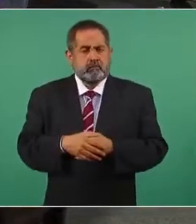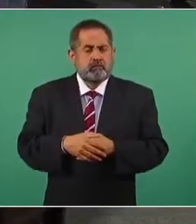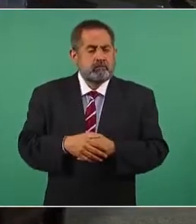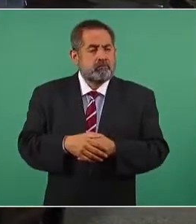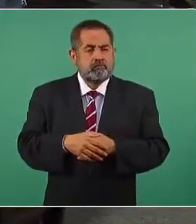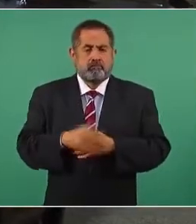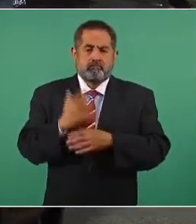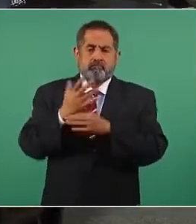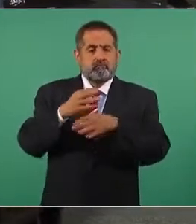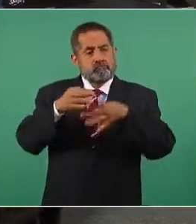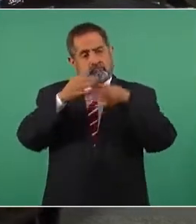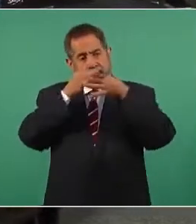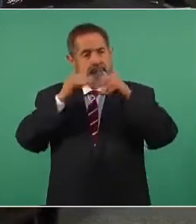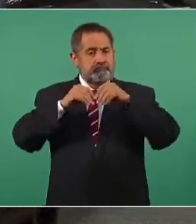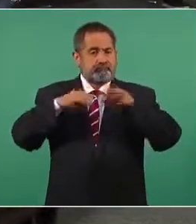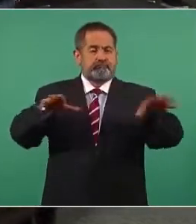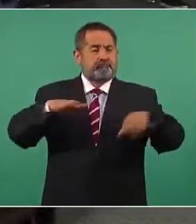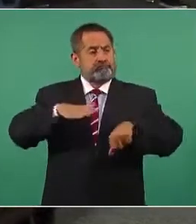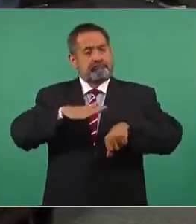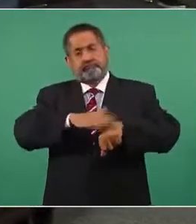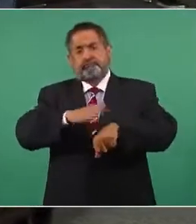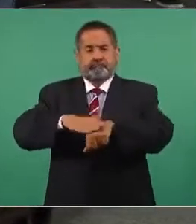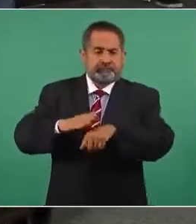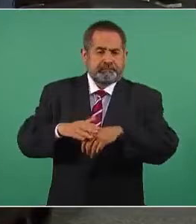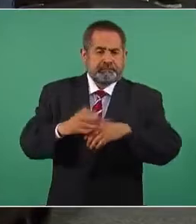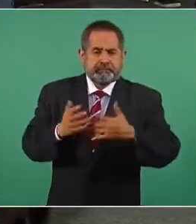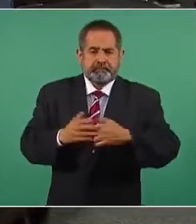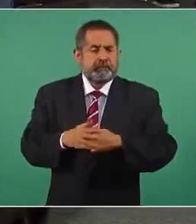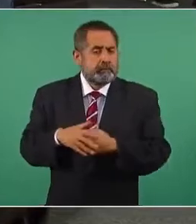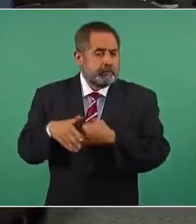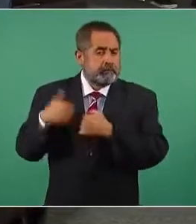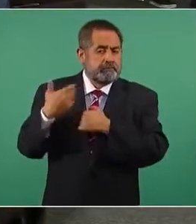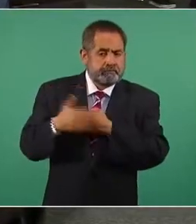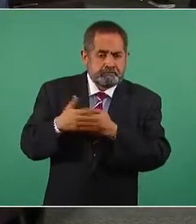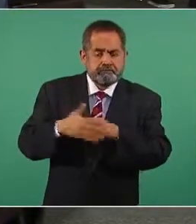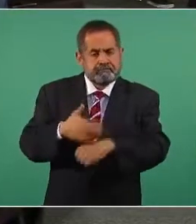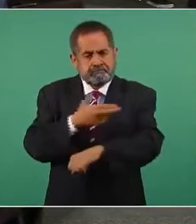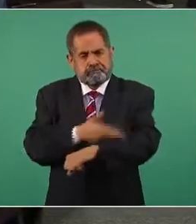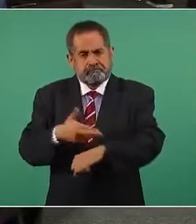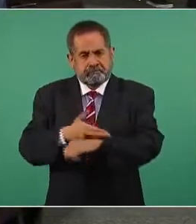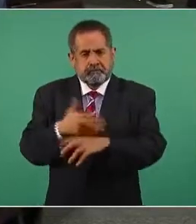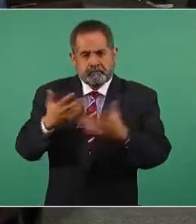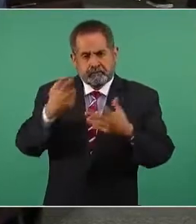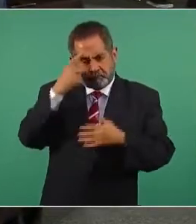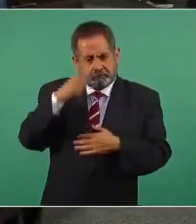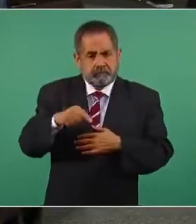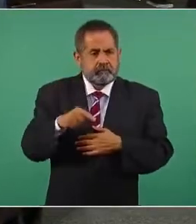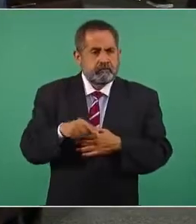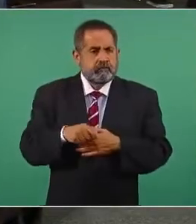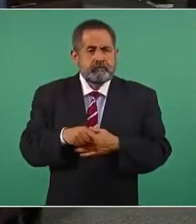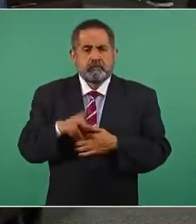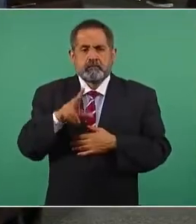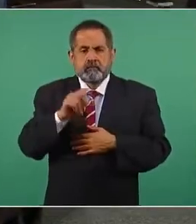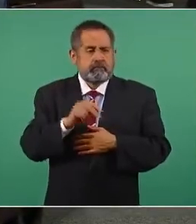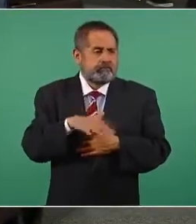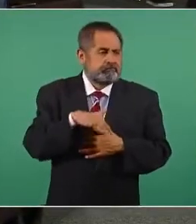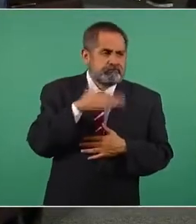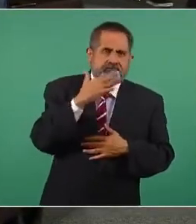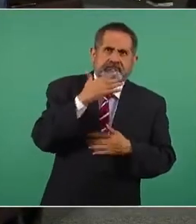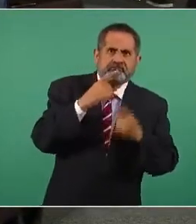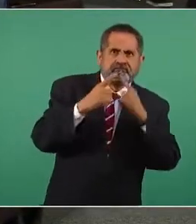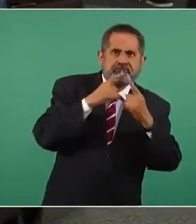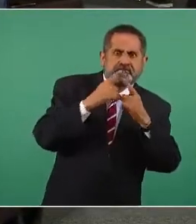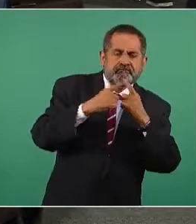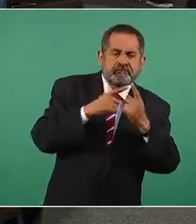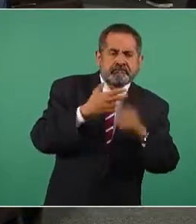aviso importante, dice, realizaremos acciones para evitar la gestoría, el coyotaje, en